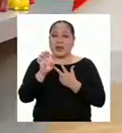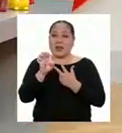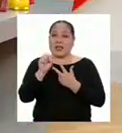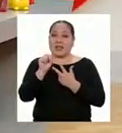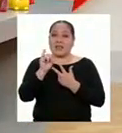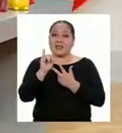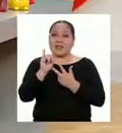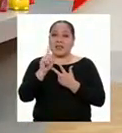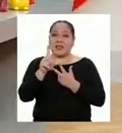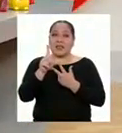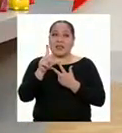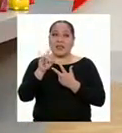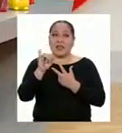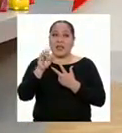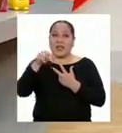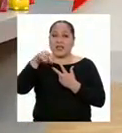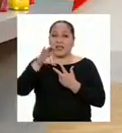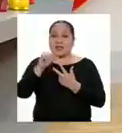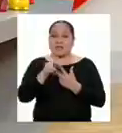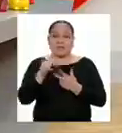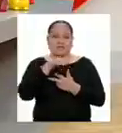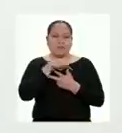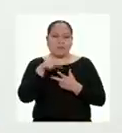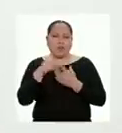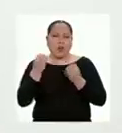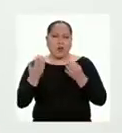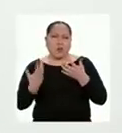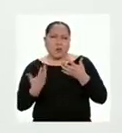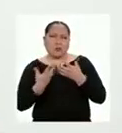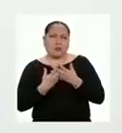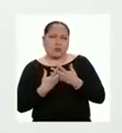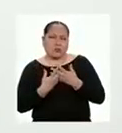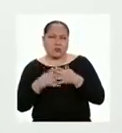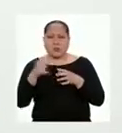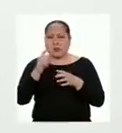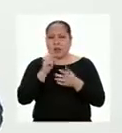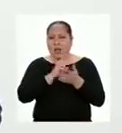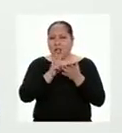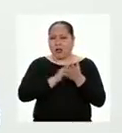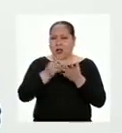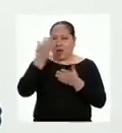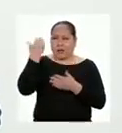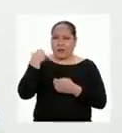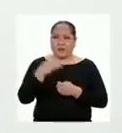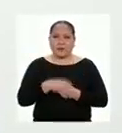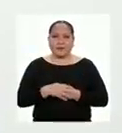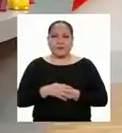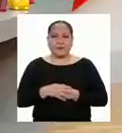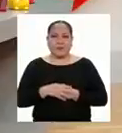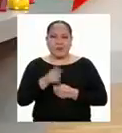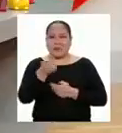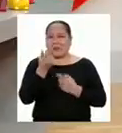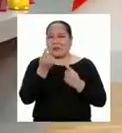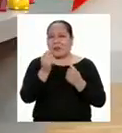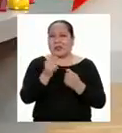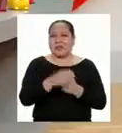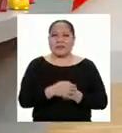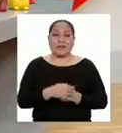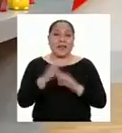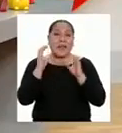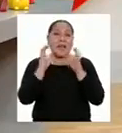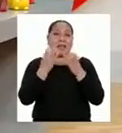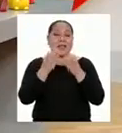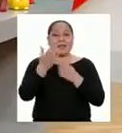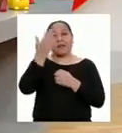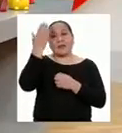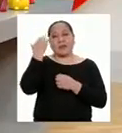se relaciona con lo que aprendimos en el texto leído en el programa anterior. Eso es clave. A ver, intenta hacer una predicción. Si en la clase